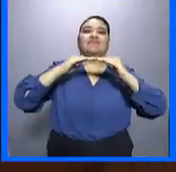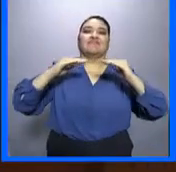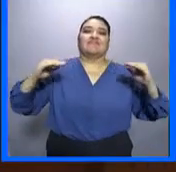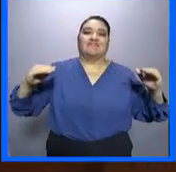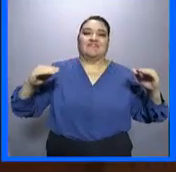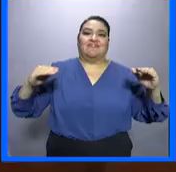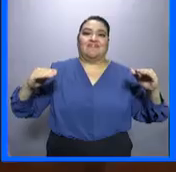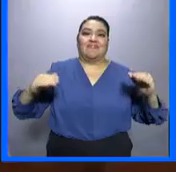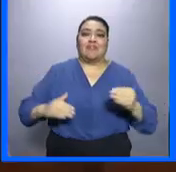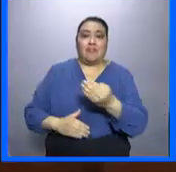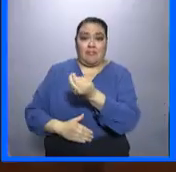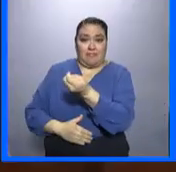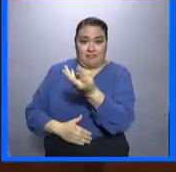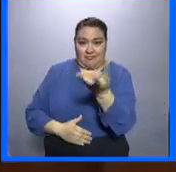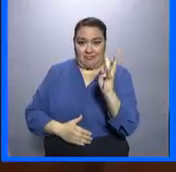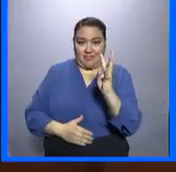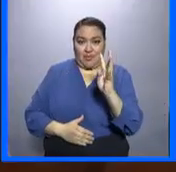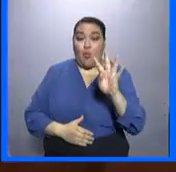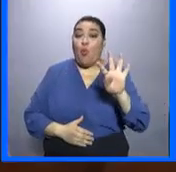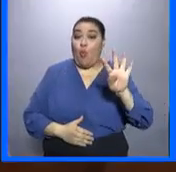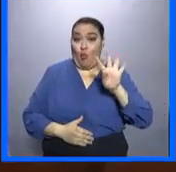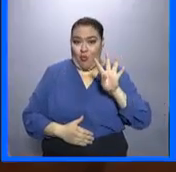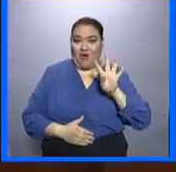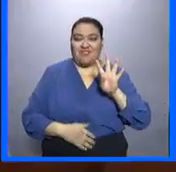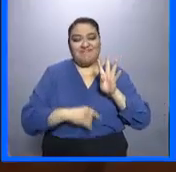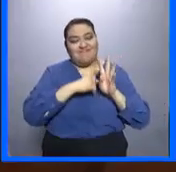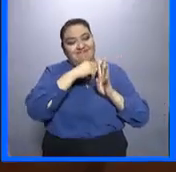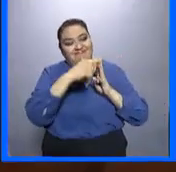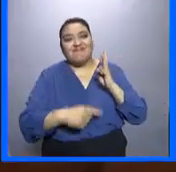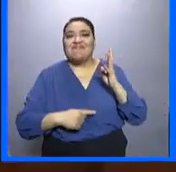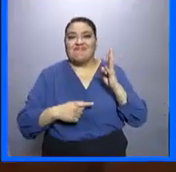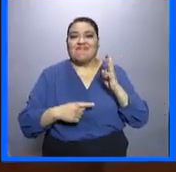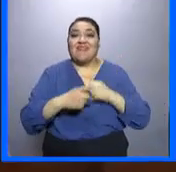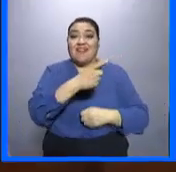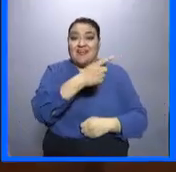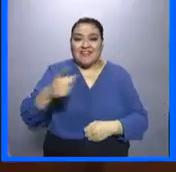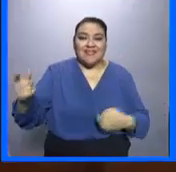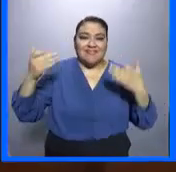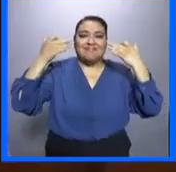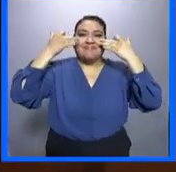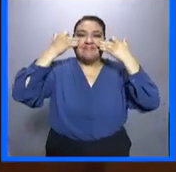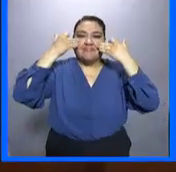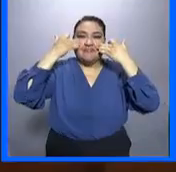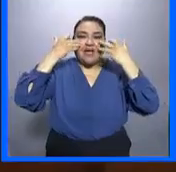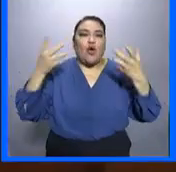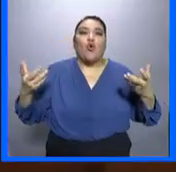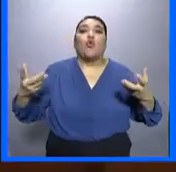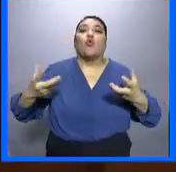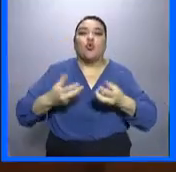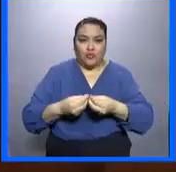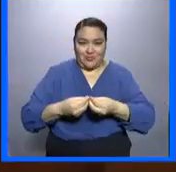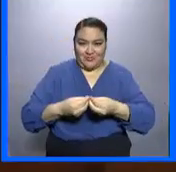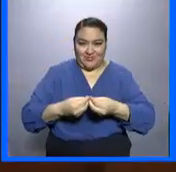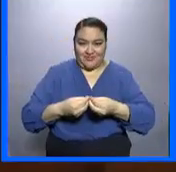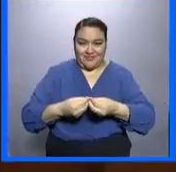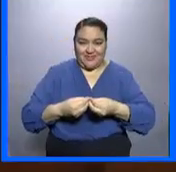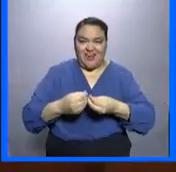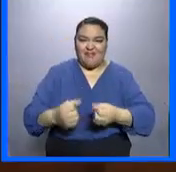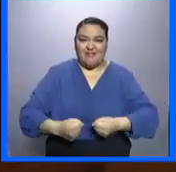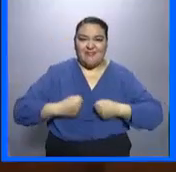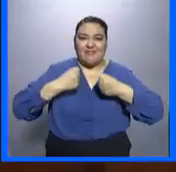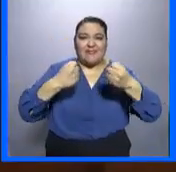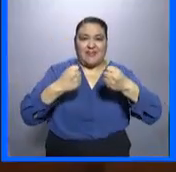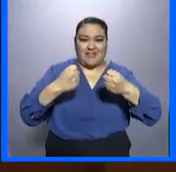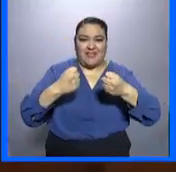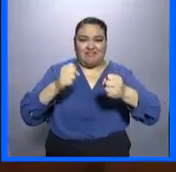Los 4 plenos aquí presentes somos un mismo frente, pertenecemos